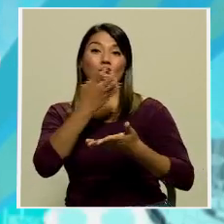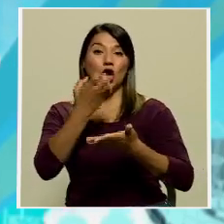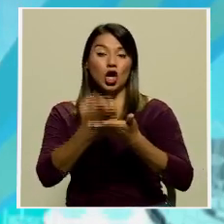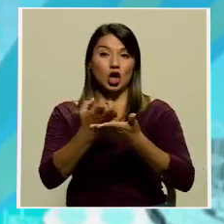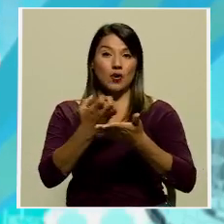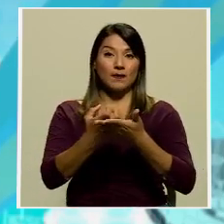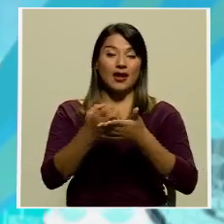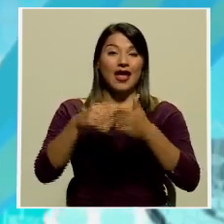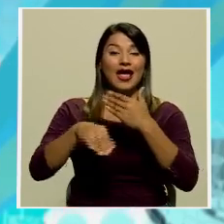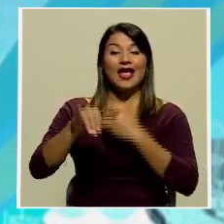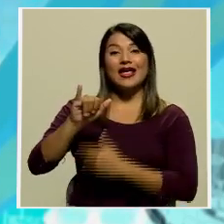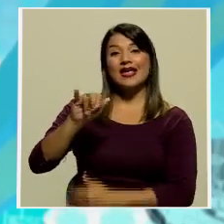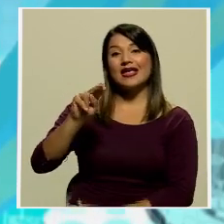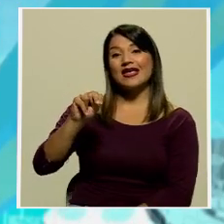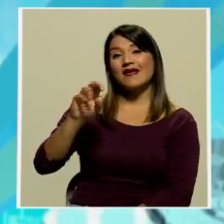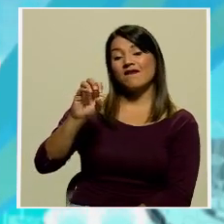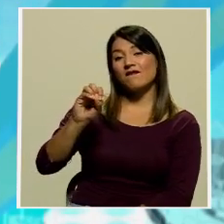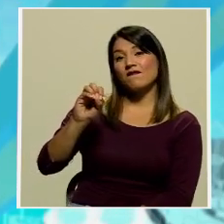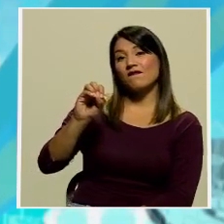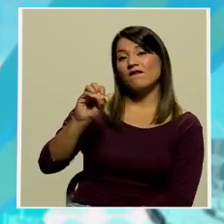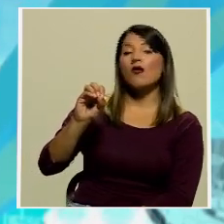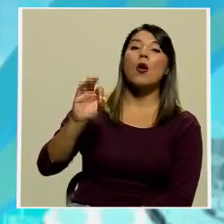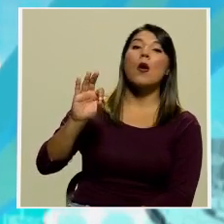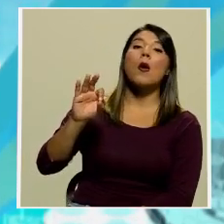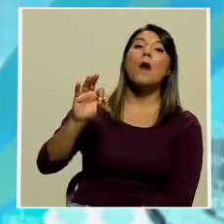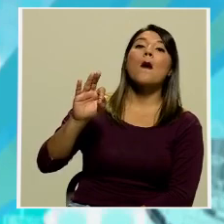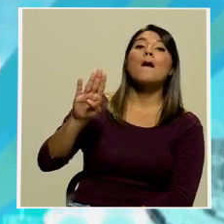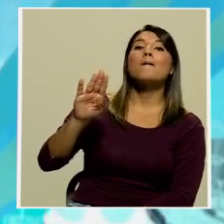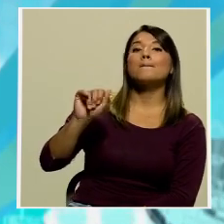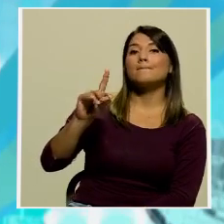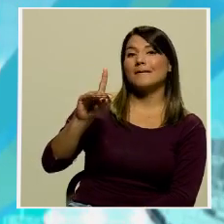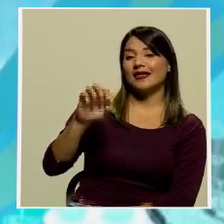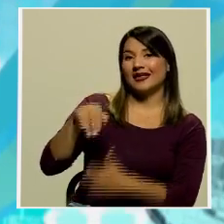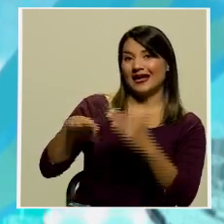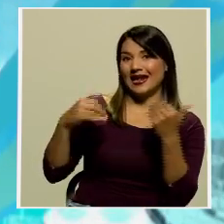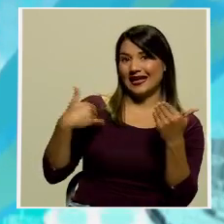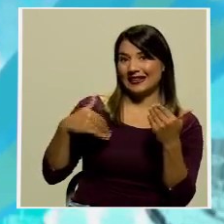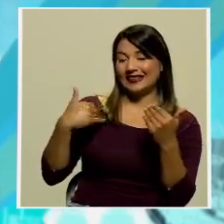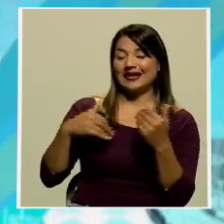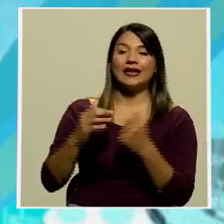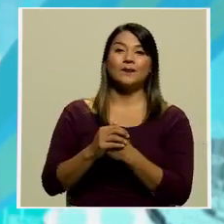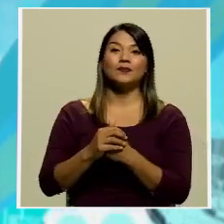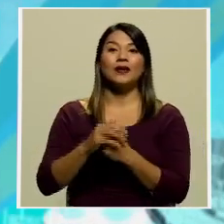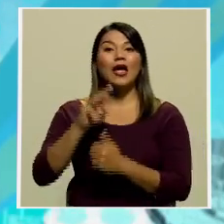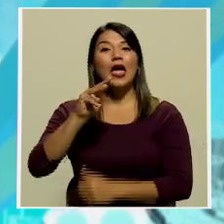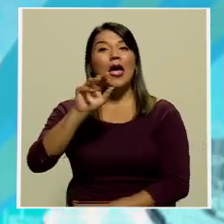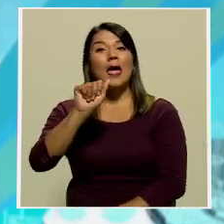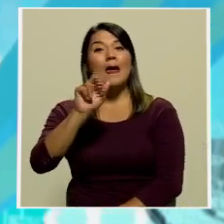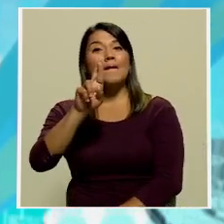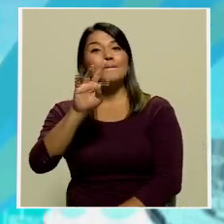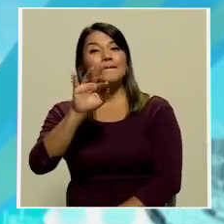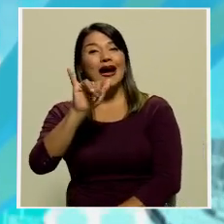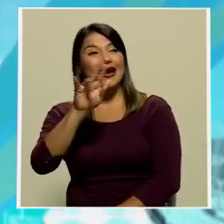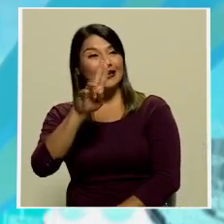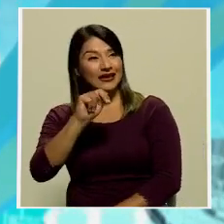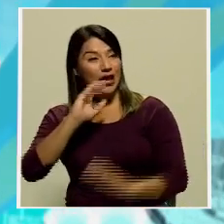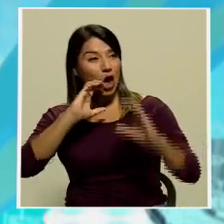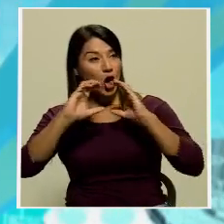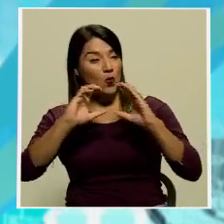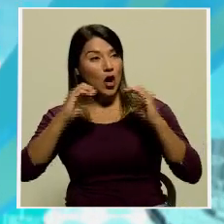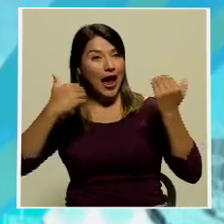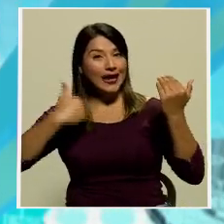portal Infobae de Argentina. Martín, la relación de Argentina con el FMI siempre